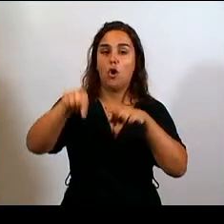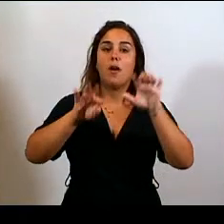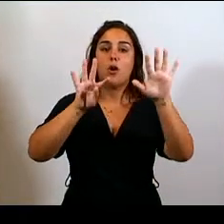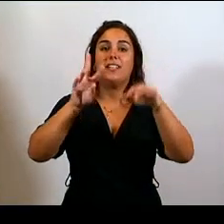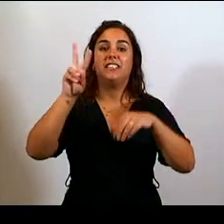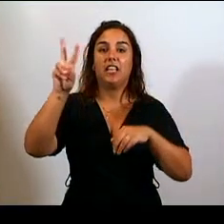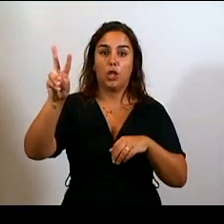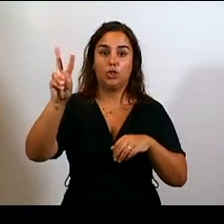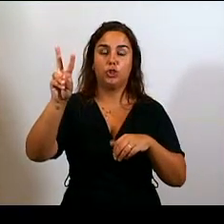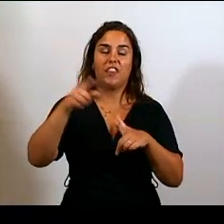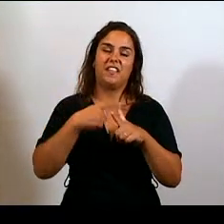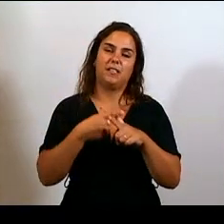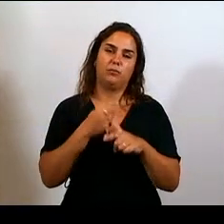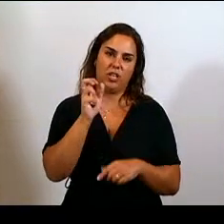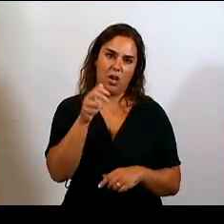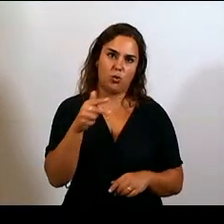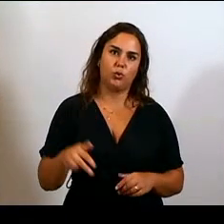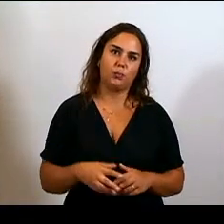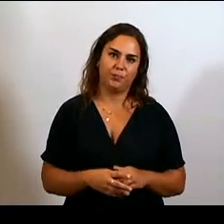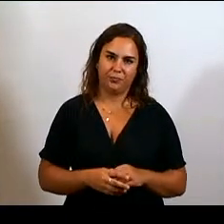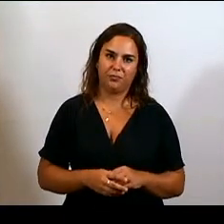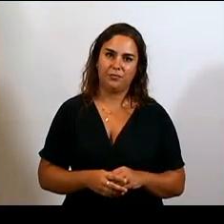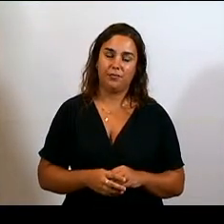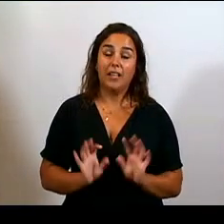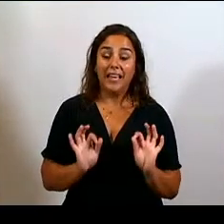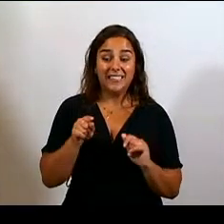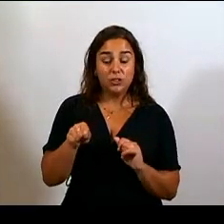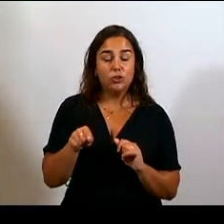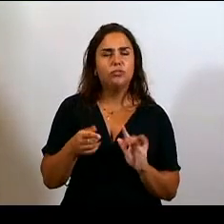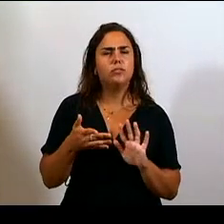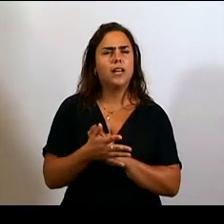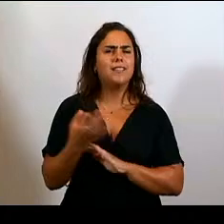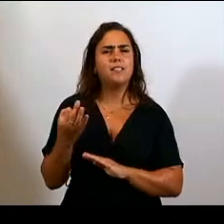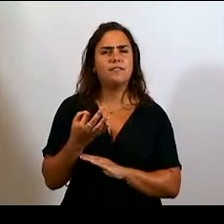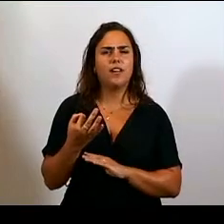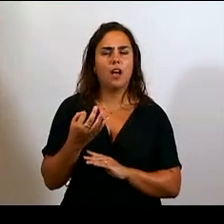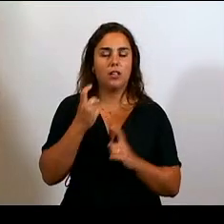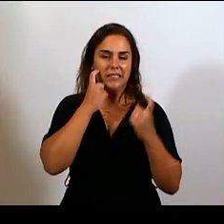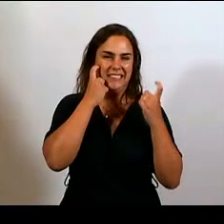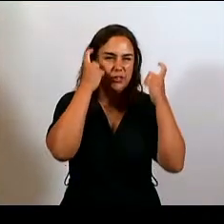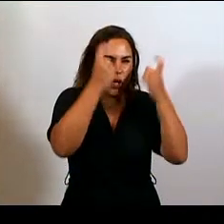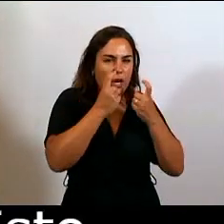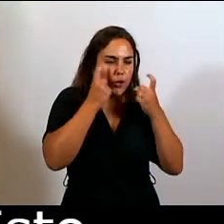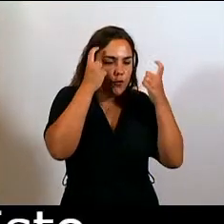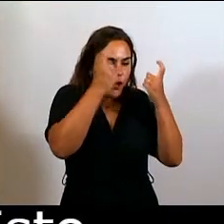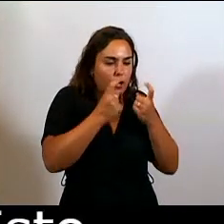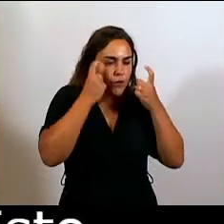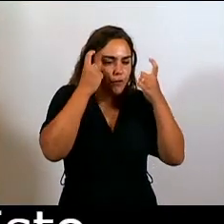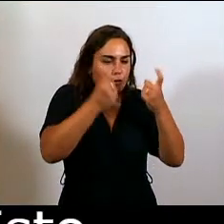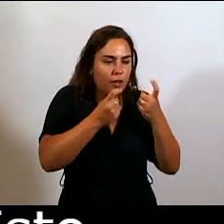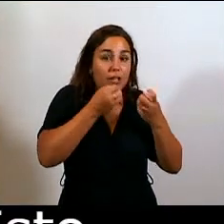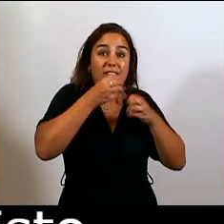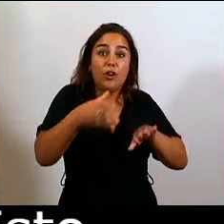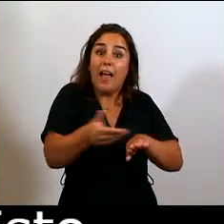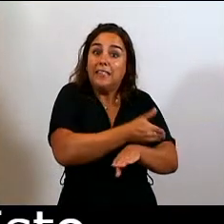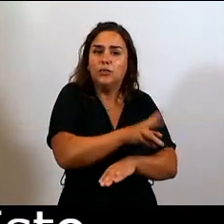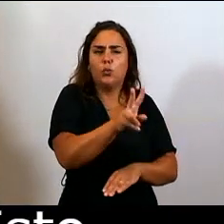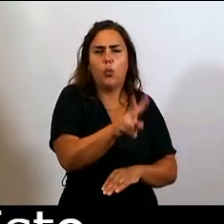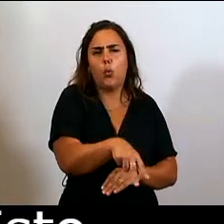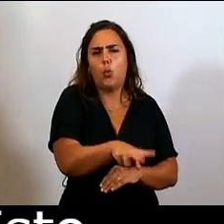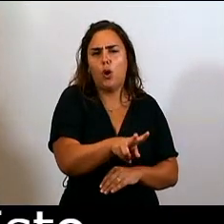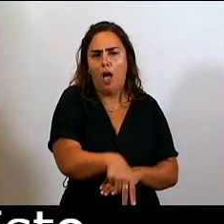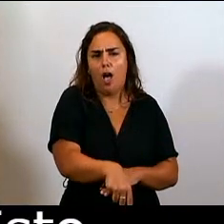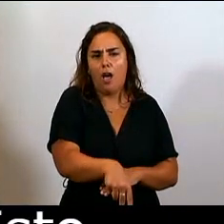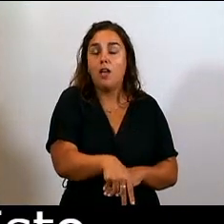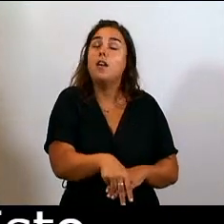535.476,92 céntimos de euro. Esto supone un esfuerzo ímprobo, histórico de la Administración para